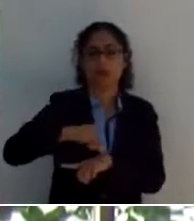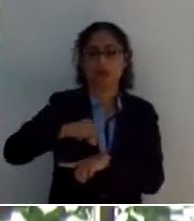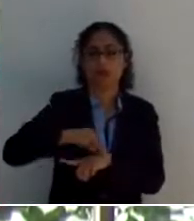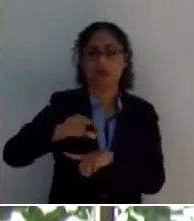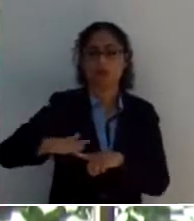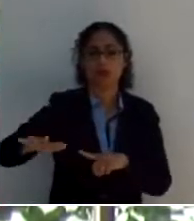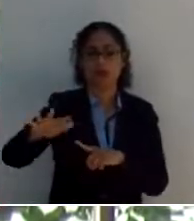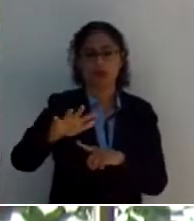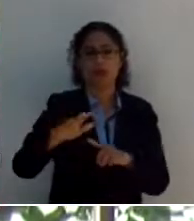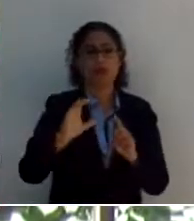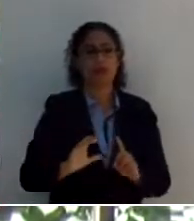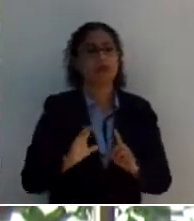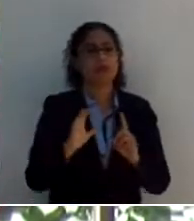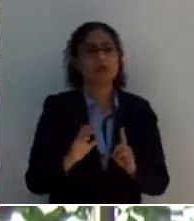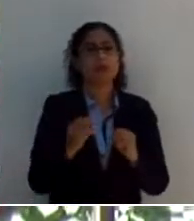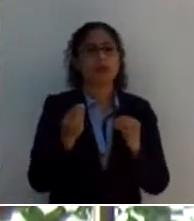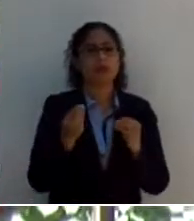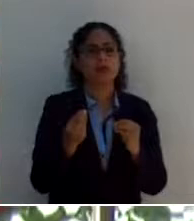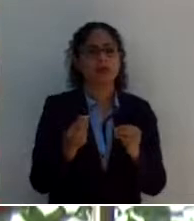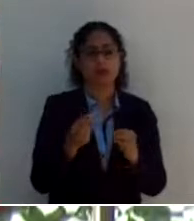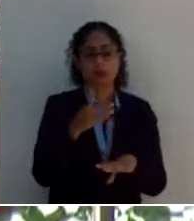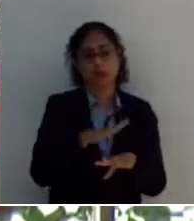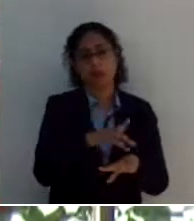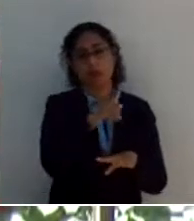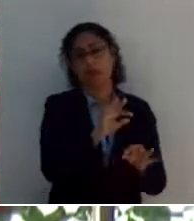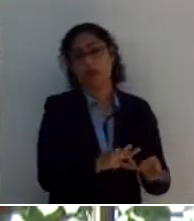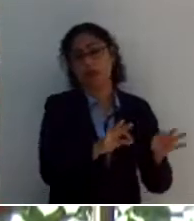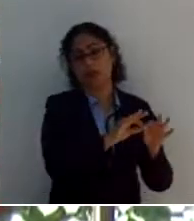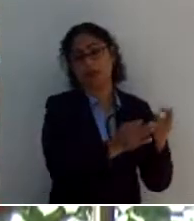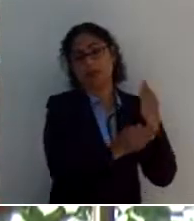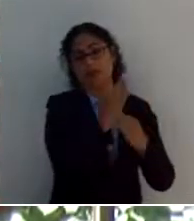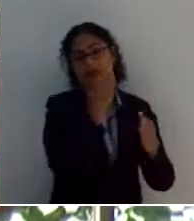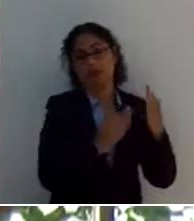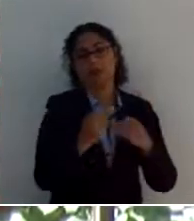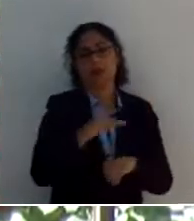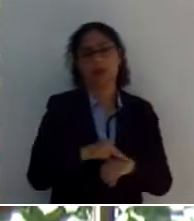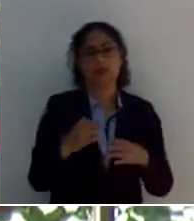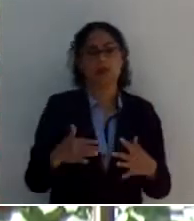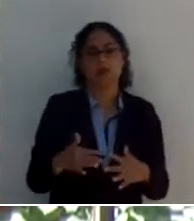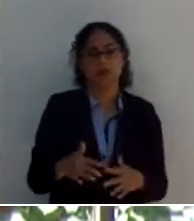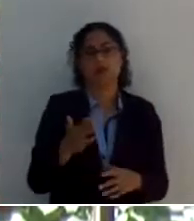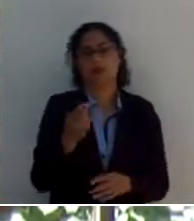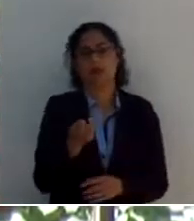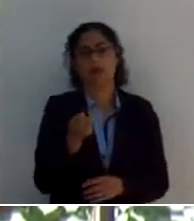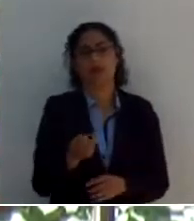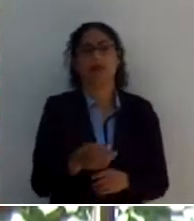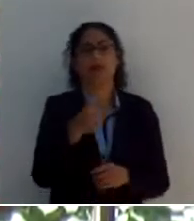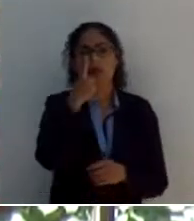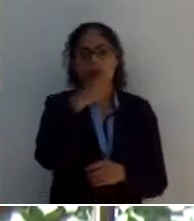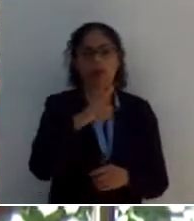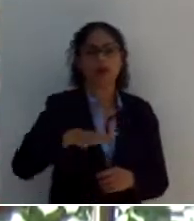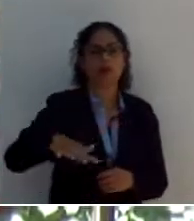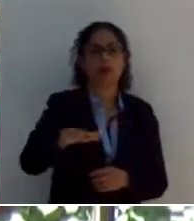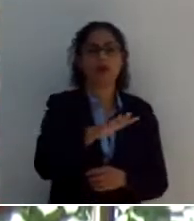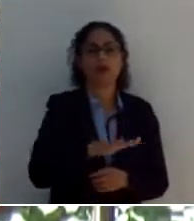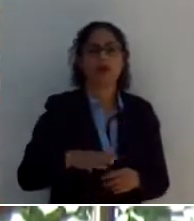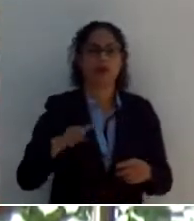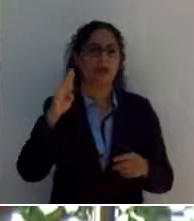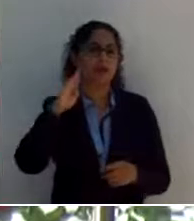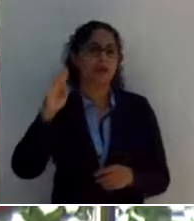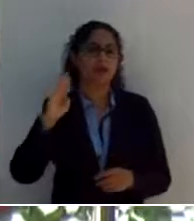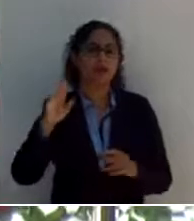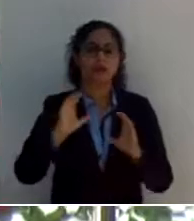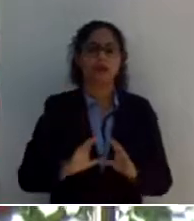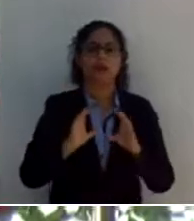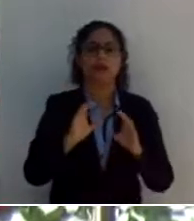su conjunto por el papel tan importante que han jugado y siguen jugando para cuidar la salud de los